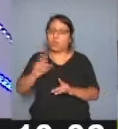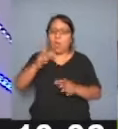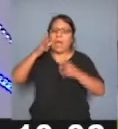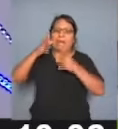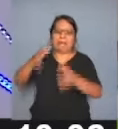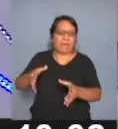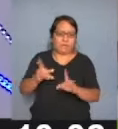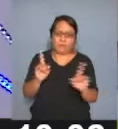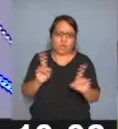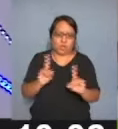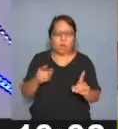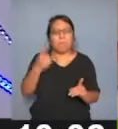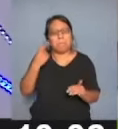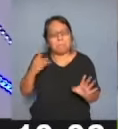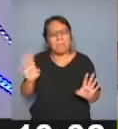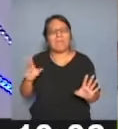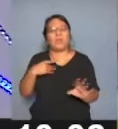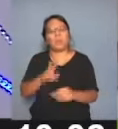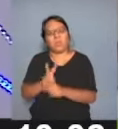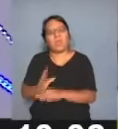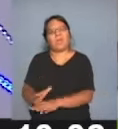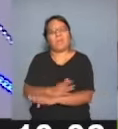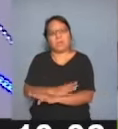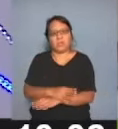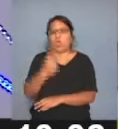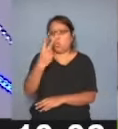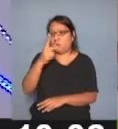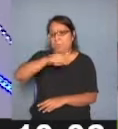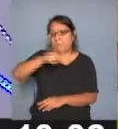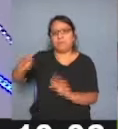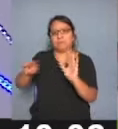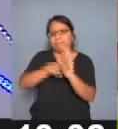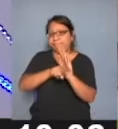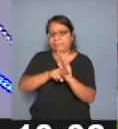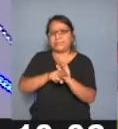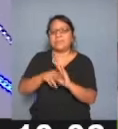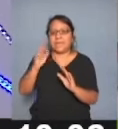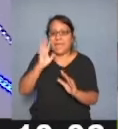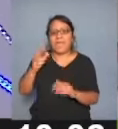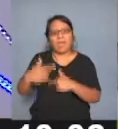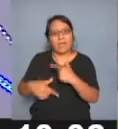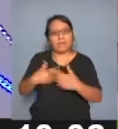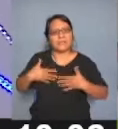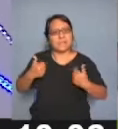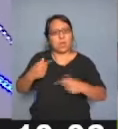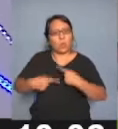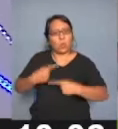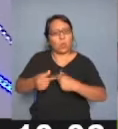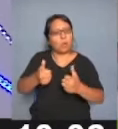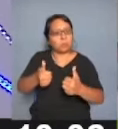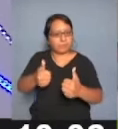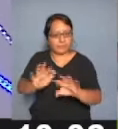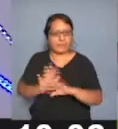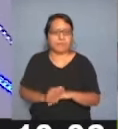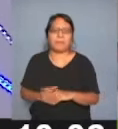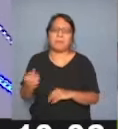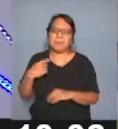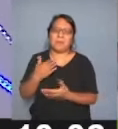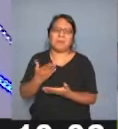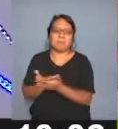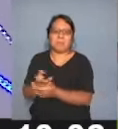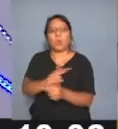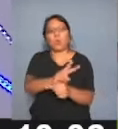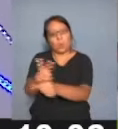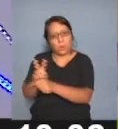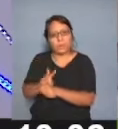hay que evitar que sean de gravedad. Sí. Había 2 personas igualmente internadas con evolución favorable, pero el pedido del cuidado y